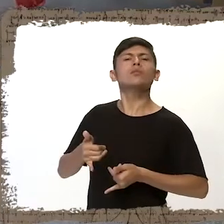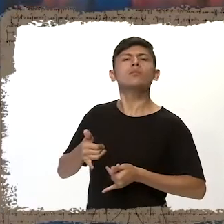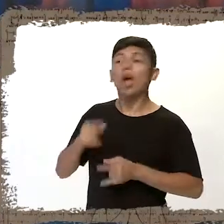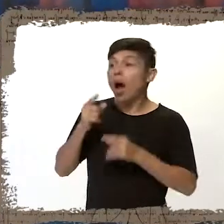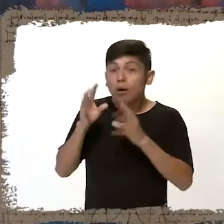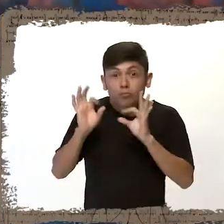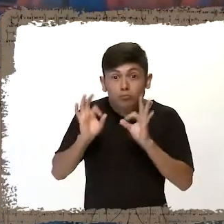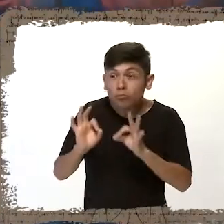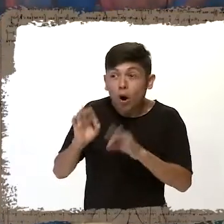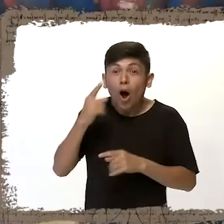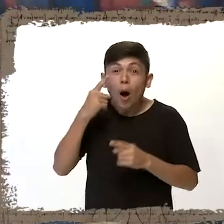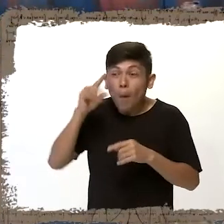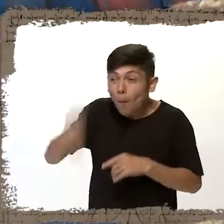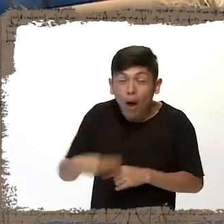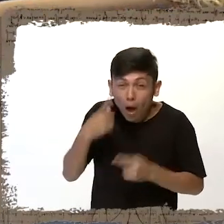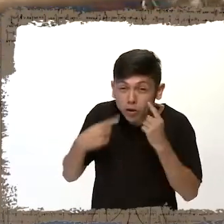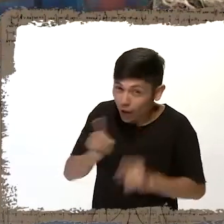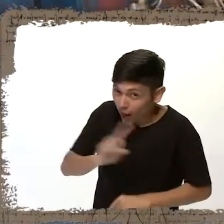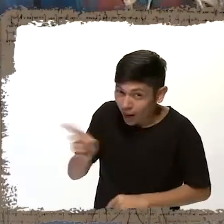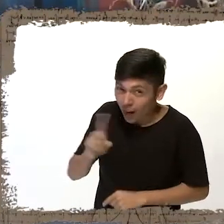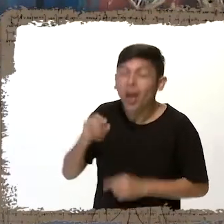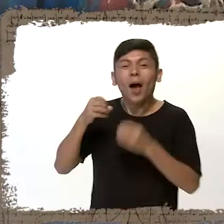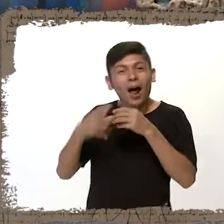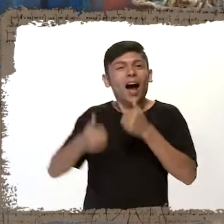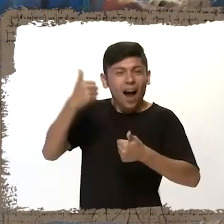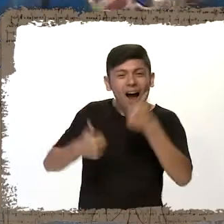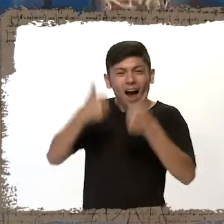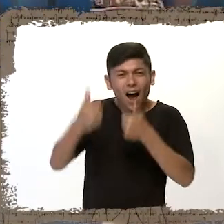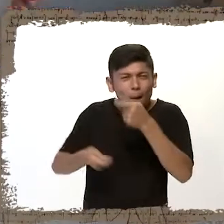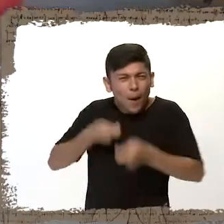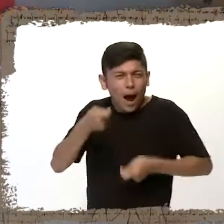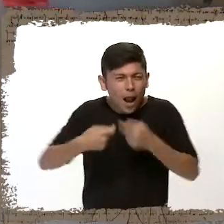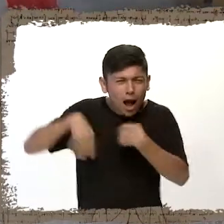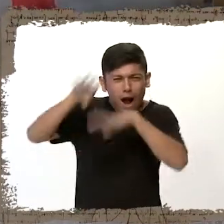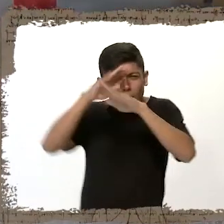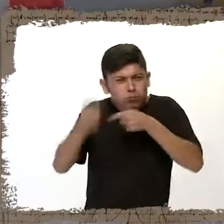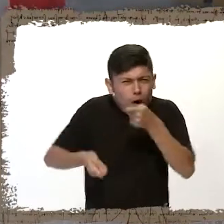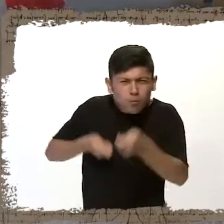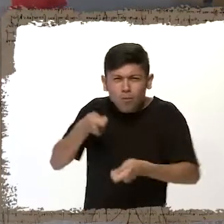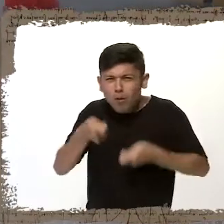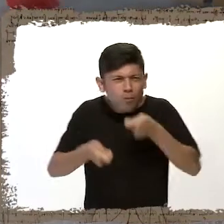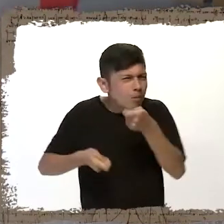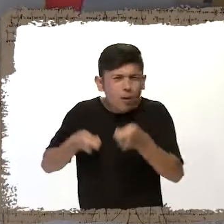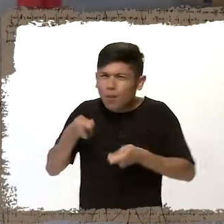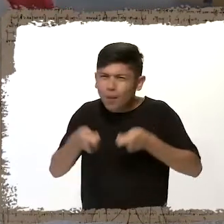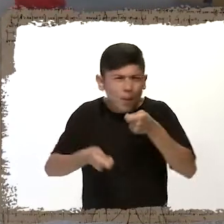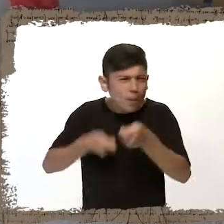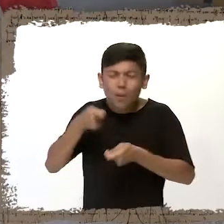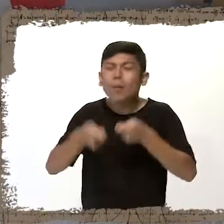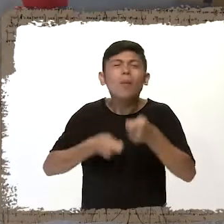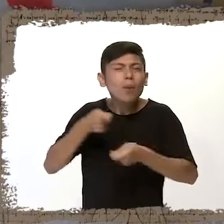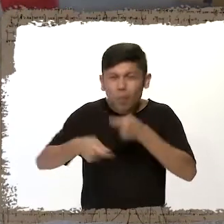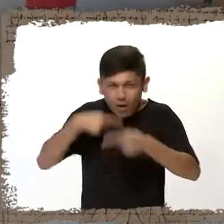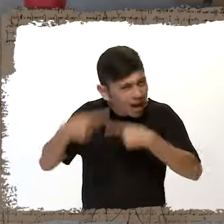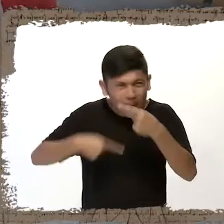bueno, pero después no llores. Comenzó el duelo y bailaron, bailaron, bailaron, bailaron